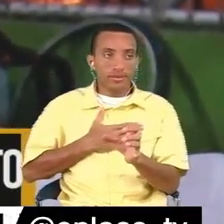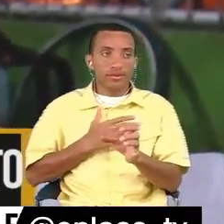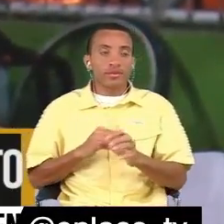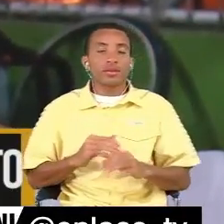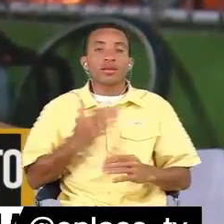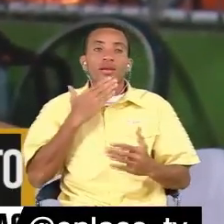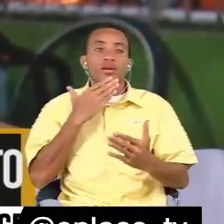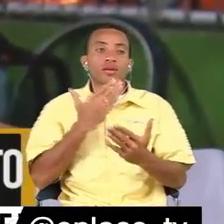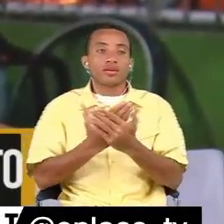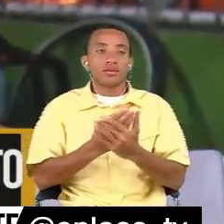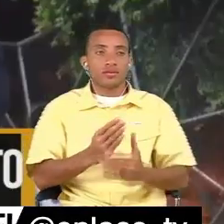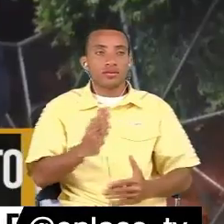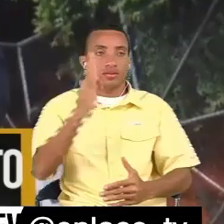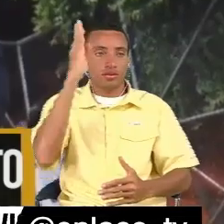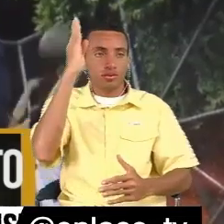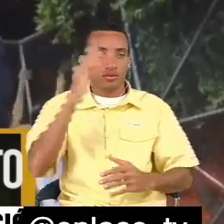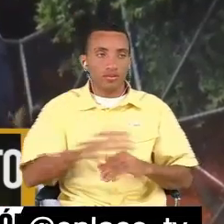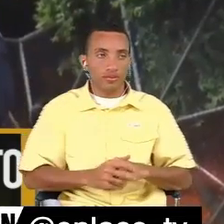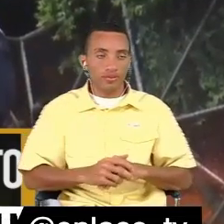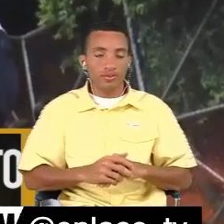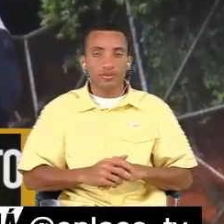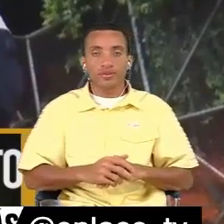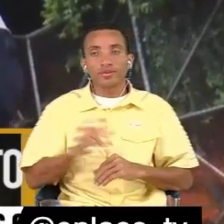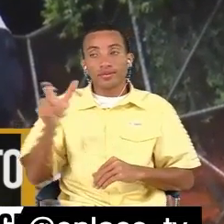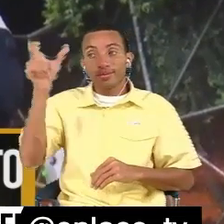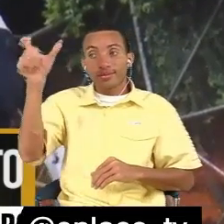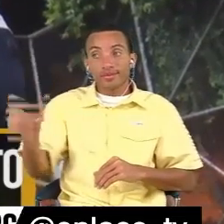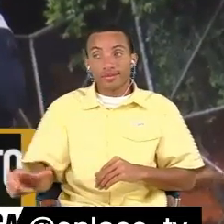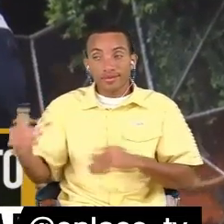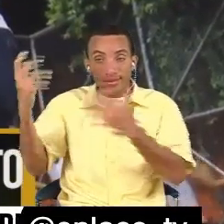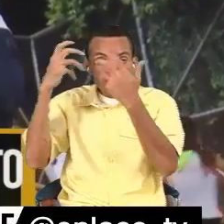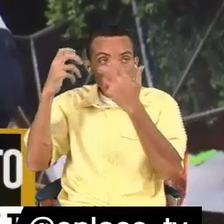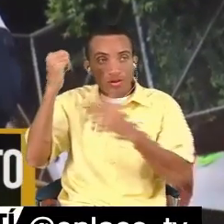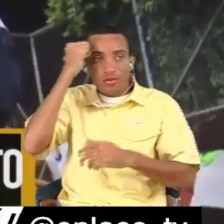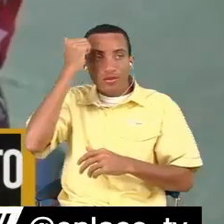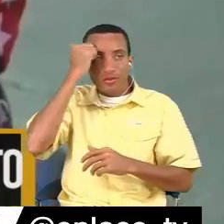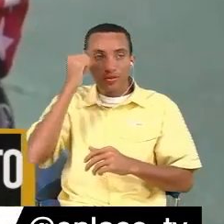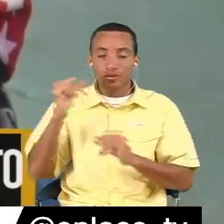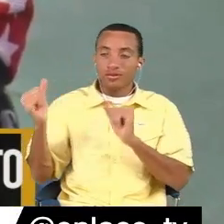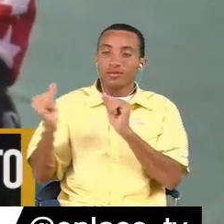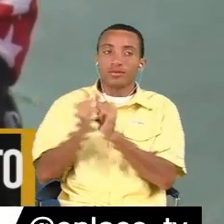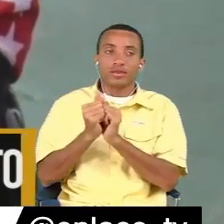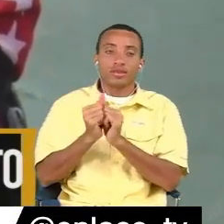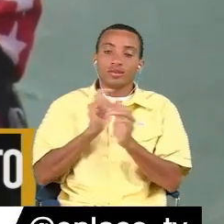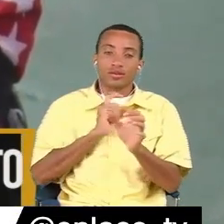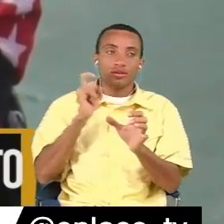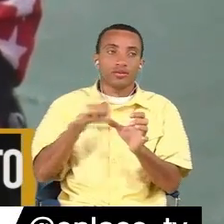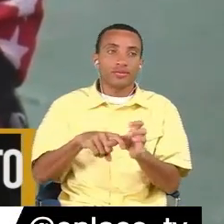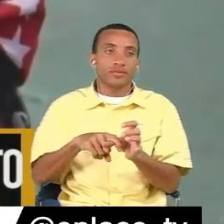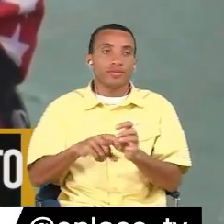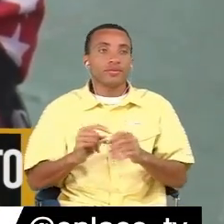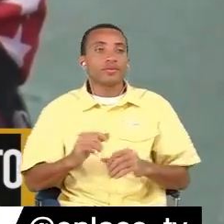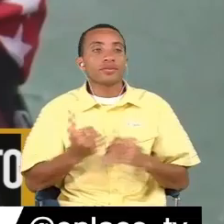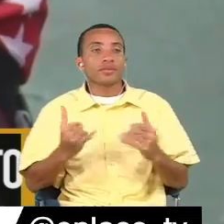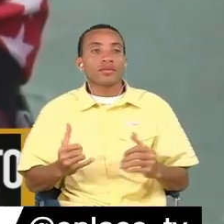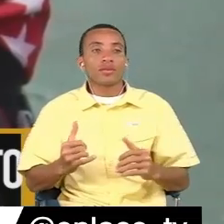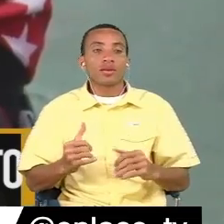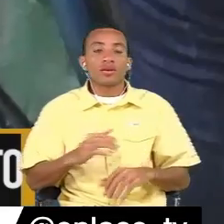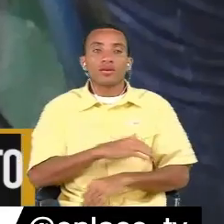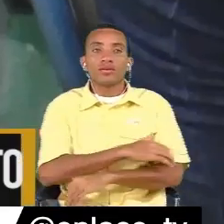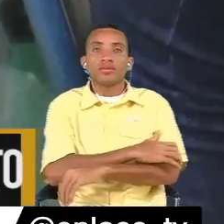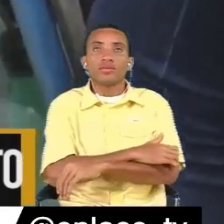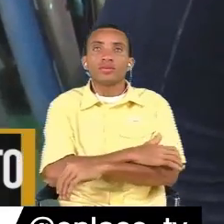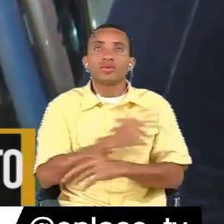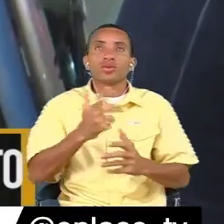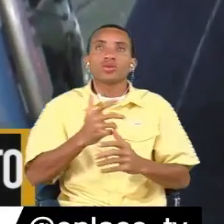Doy gracias a Dios, al profe y al compañero mío que me metieron esto. Yo he estado en Buenos Aires